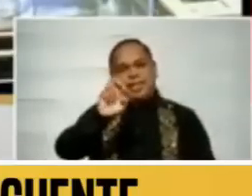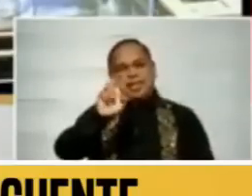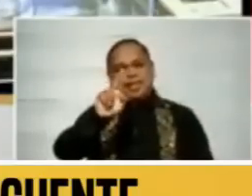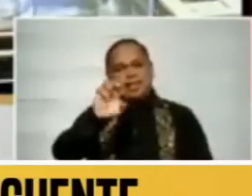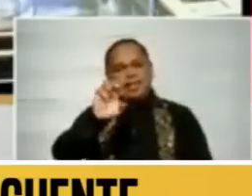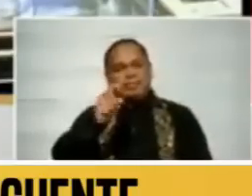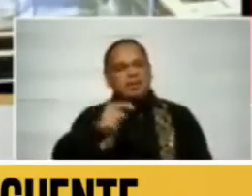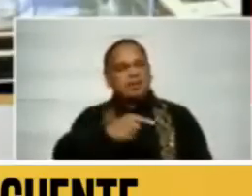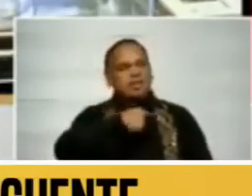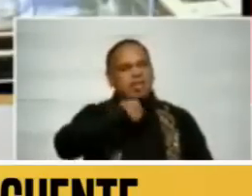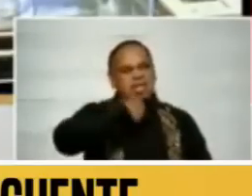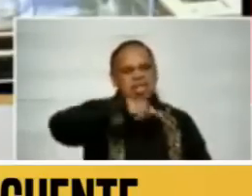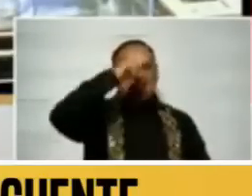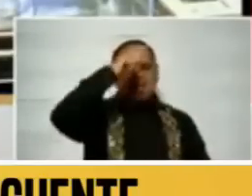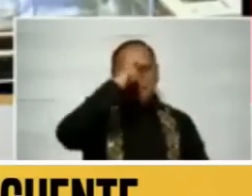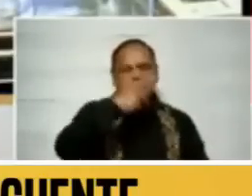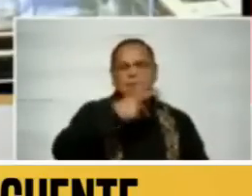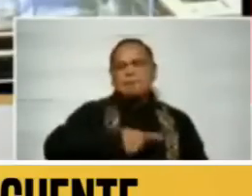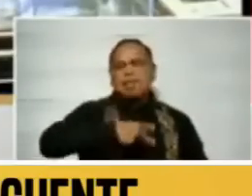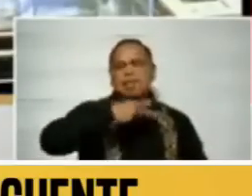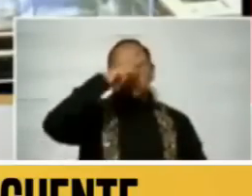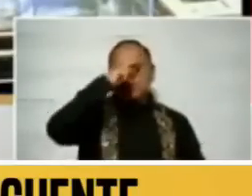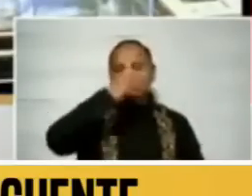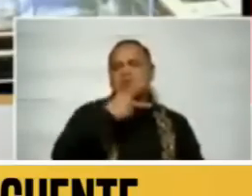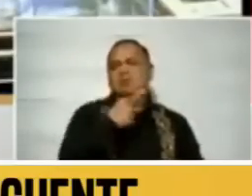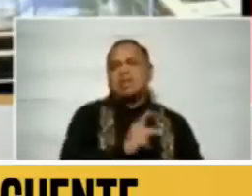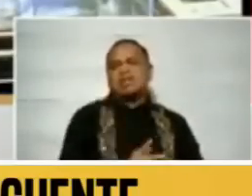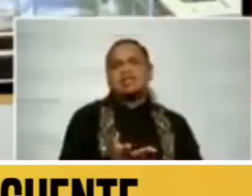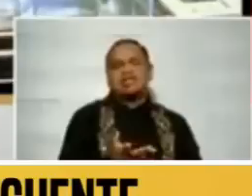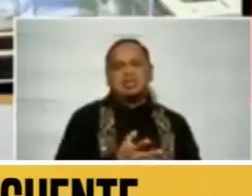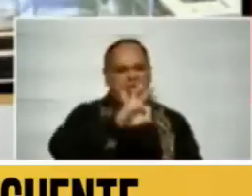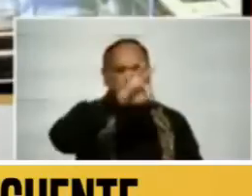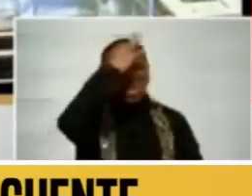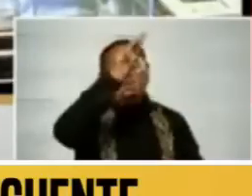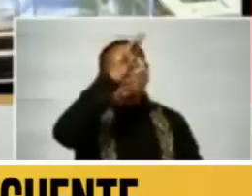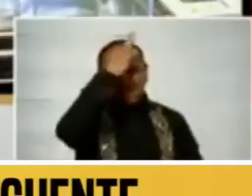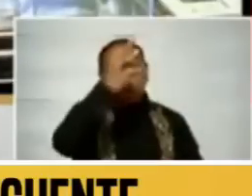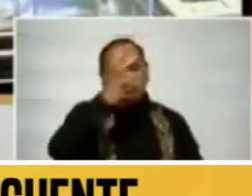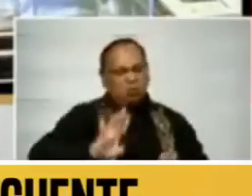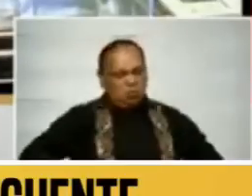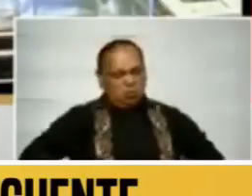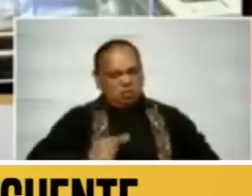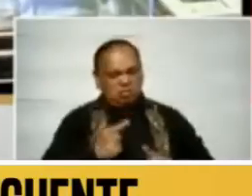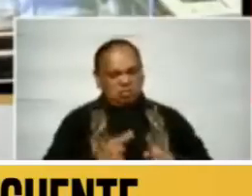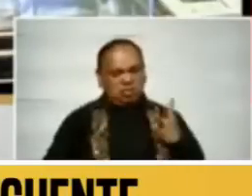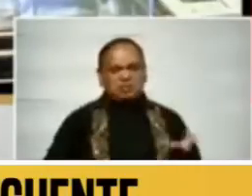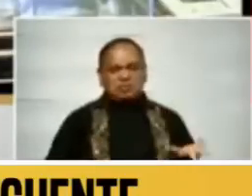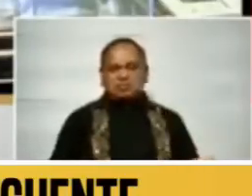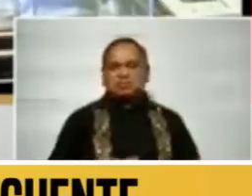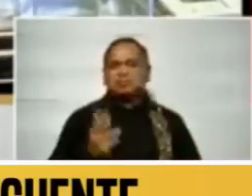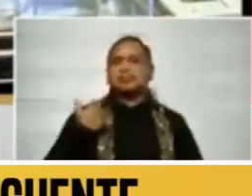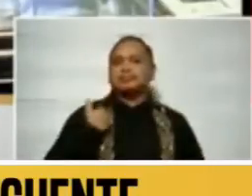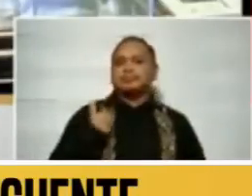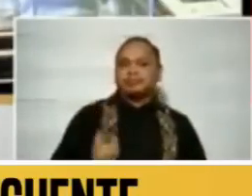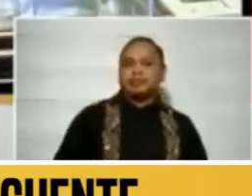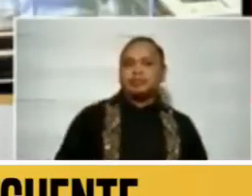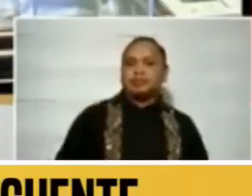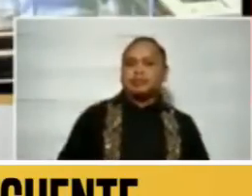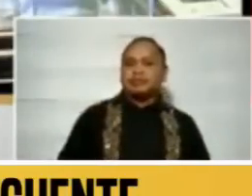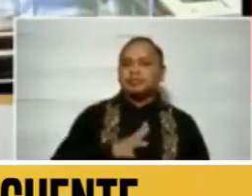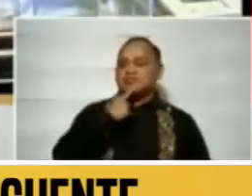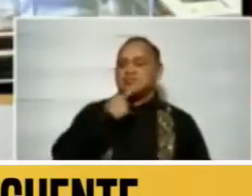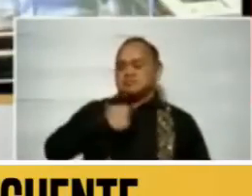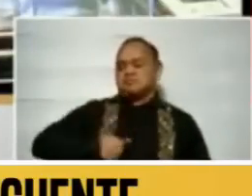nada, una persona que no tiene personalidad ni valor. A mí me podrán decir lo que quieran, pero tengo lo que a él le